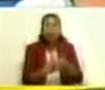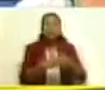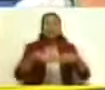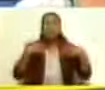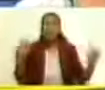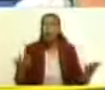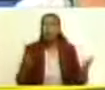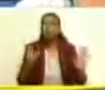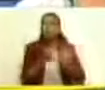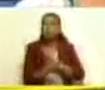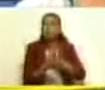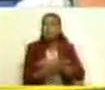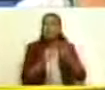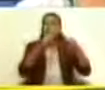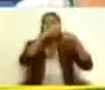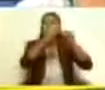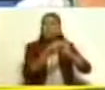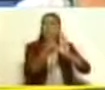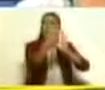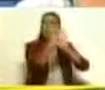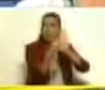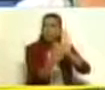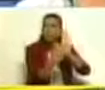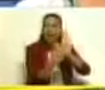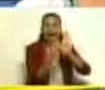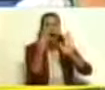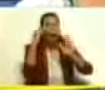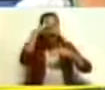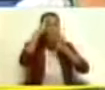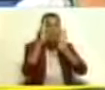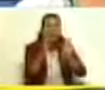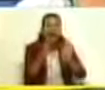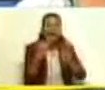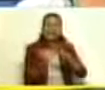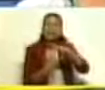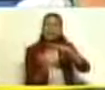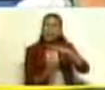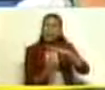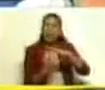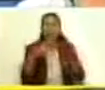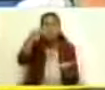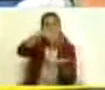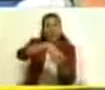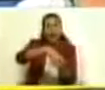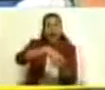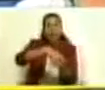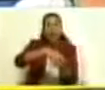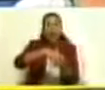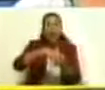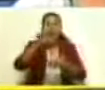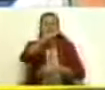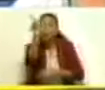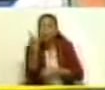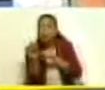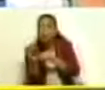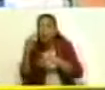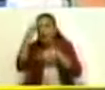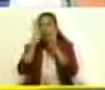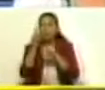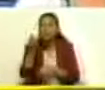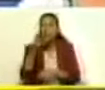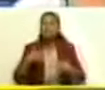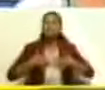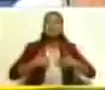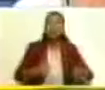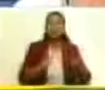podemos resaltar las siguientes. Abordaje integral de las instituciones del Estado Nacional en la Guayana Esequiba.